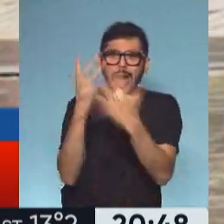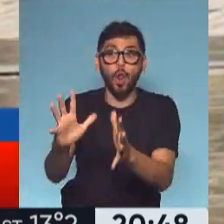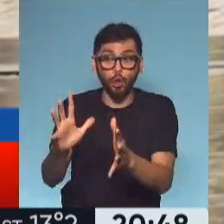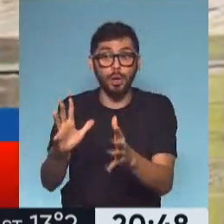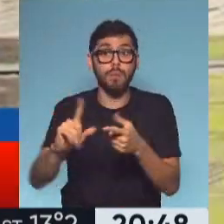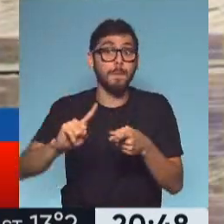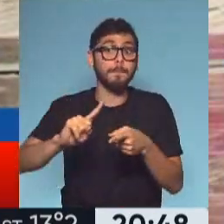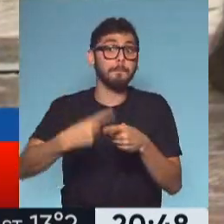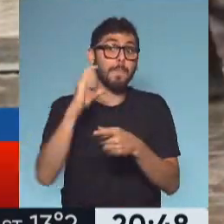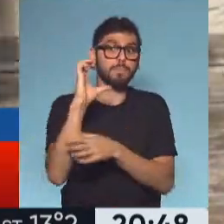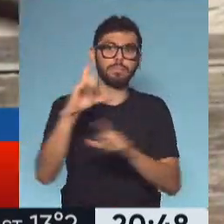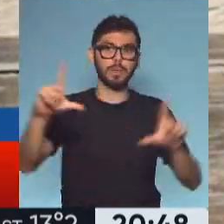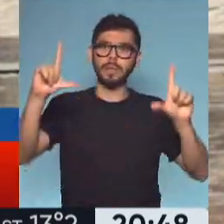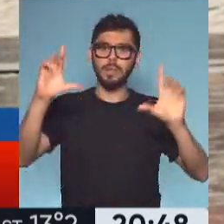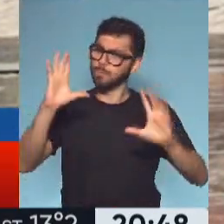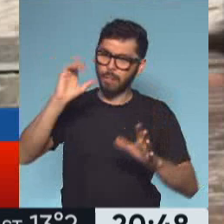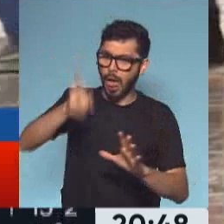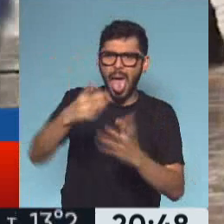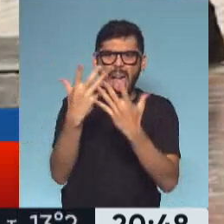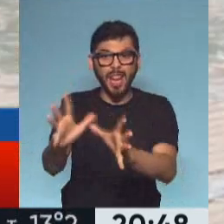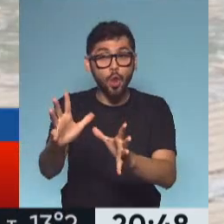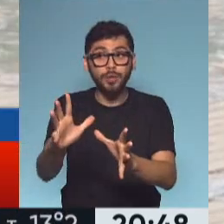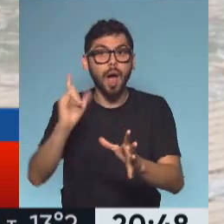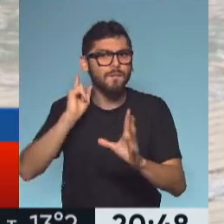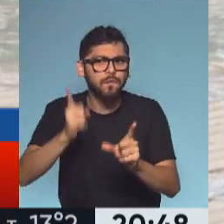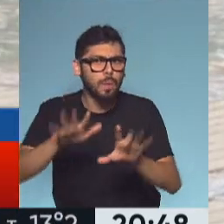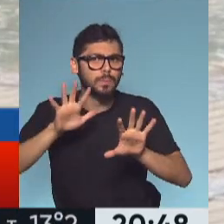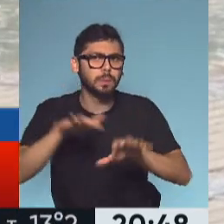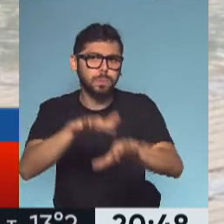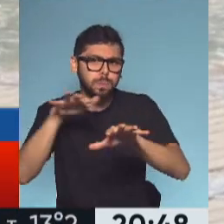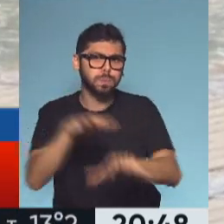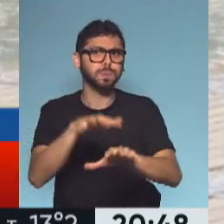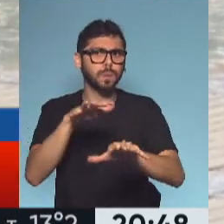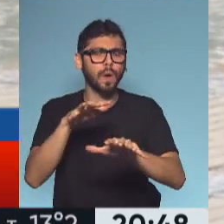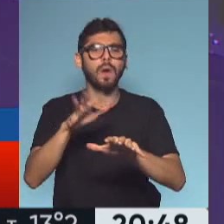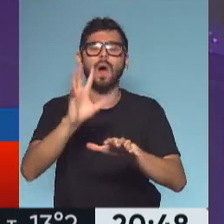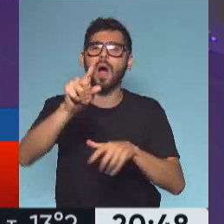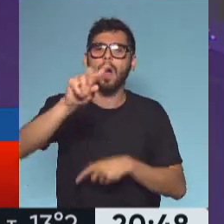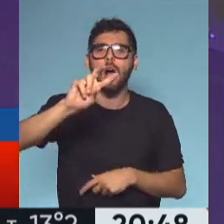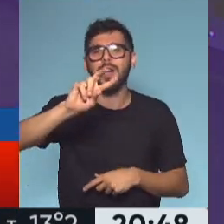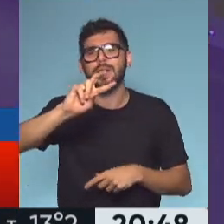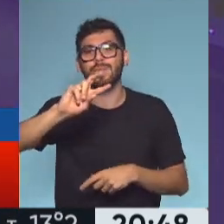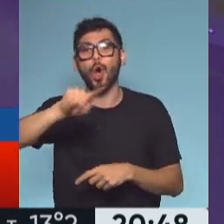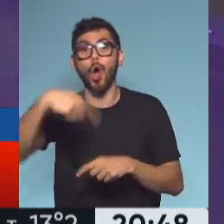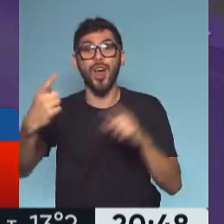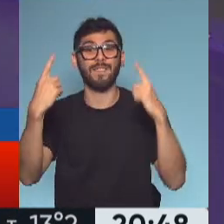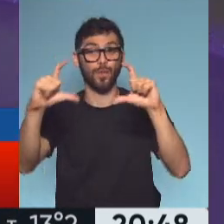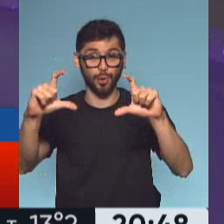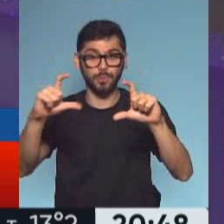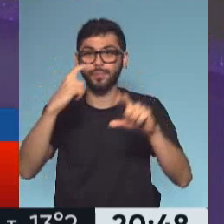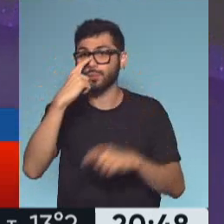política colombiana, y sin embargo continúan. Y ahora vamos a la otra imagen. Y en este